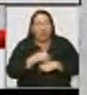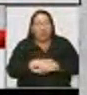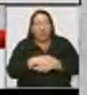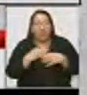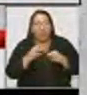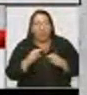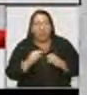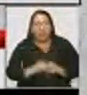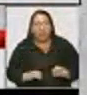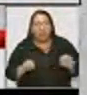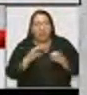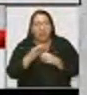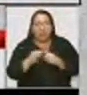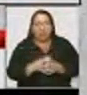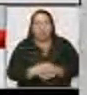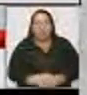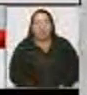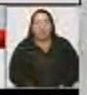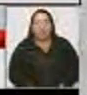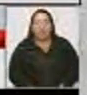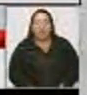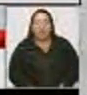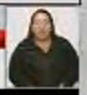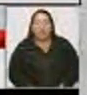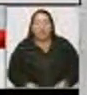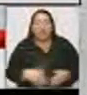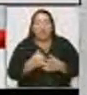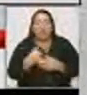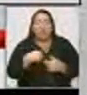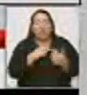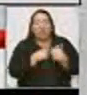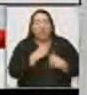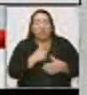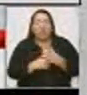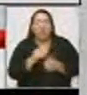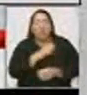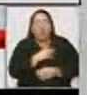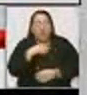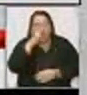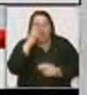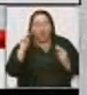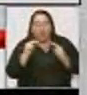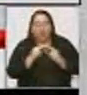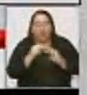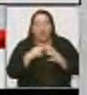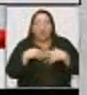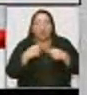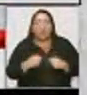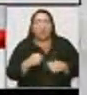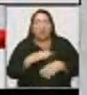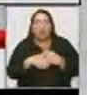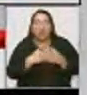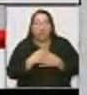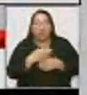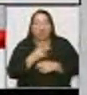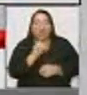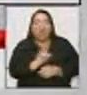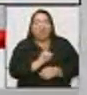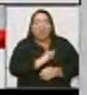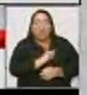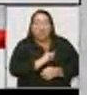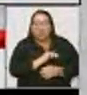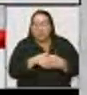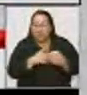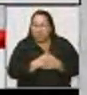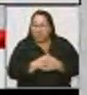pública. Es importante señalar que entre las responsabilidades asignadas al Estado peruano se encuentran la instalación de mecanismos